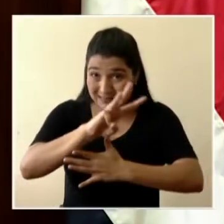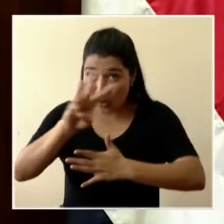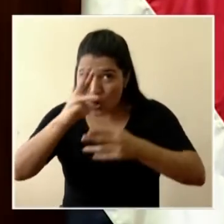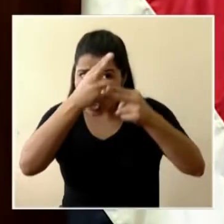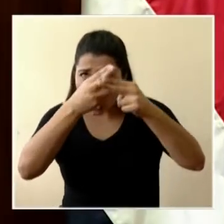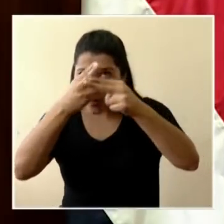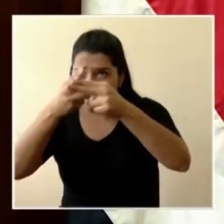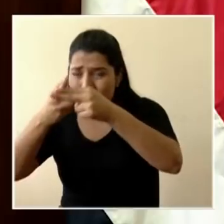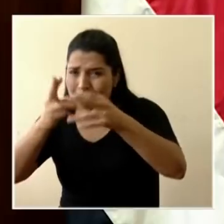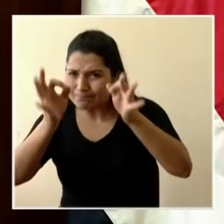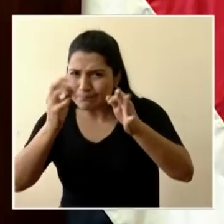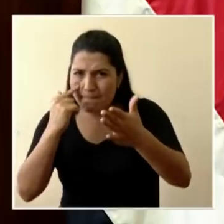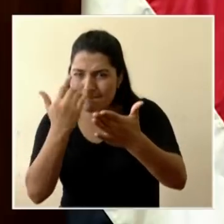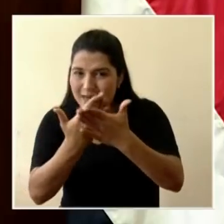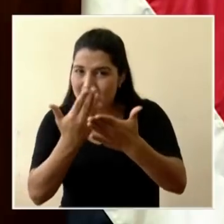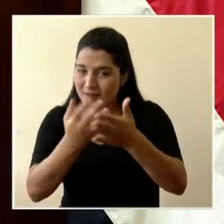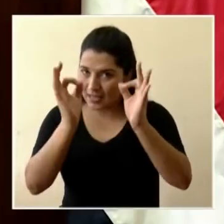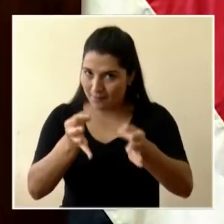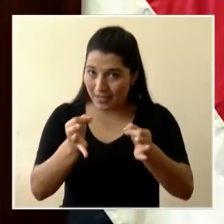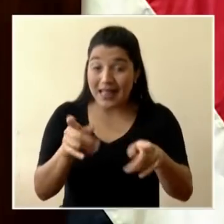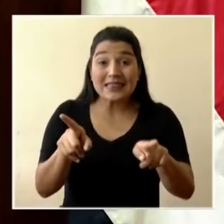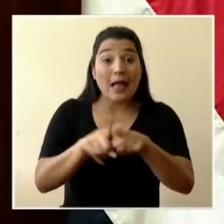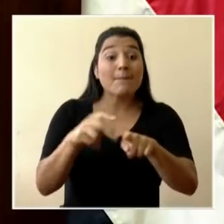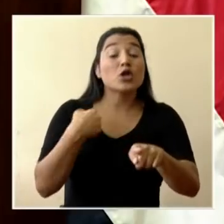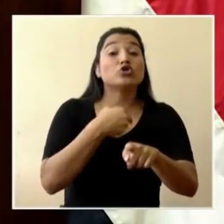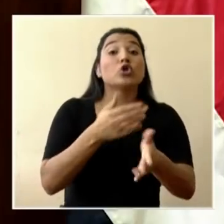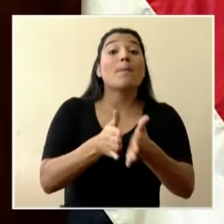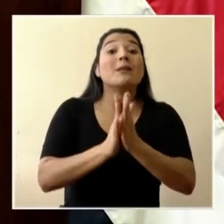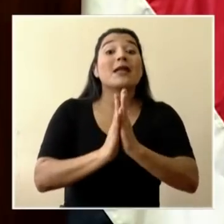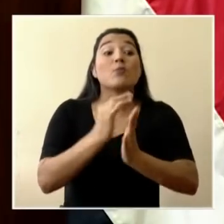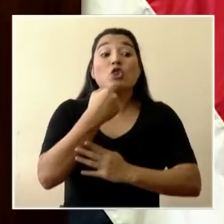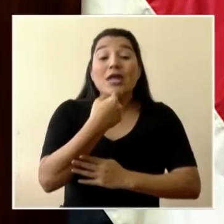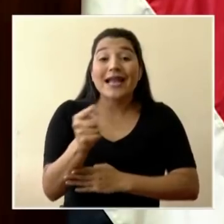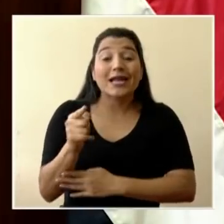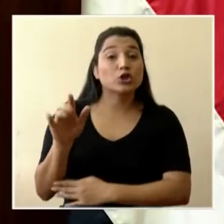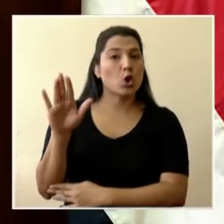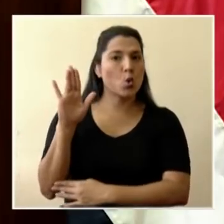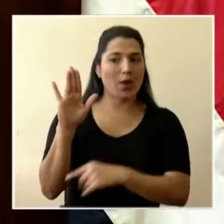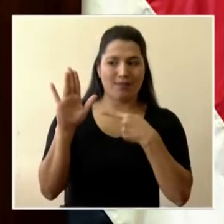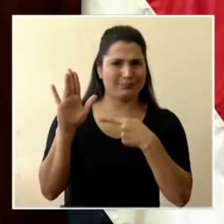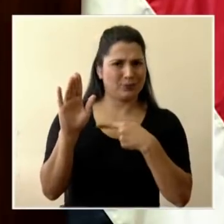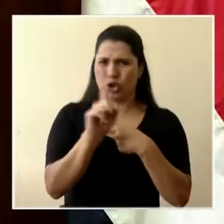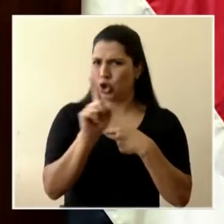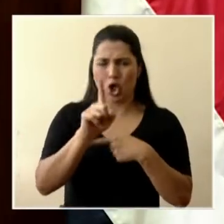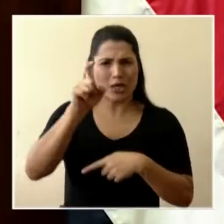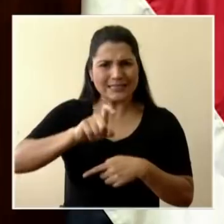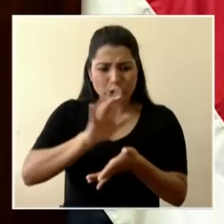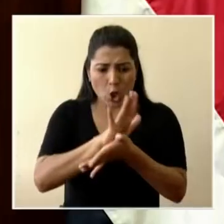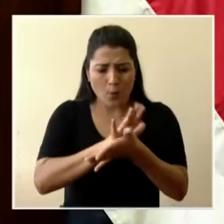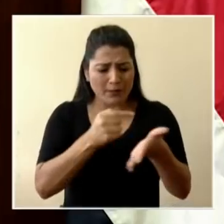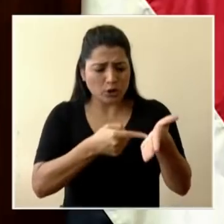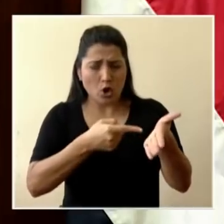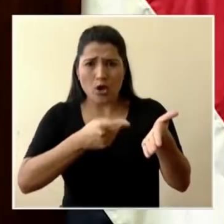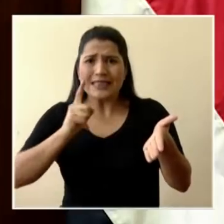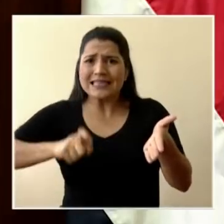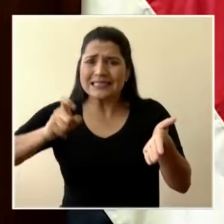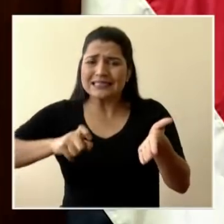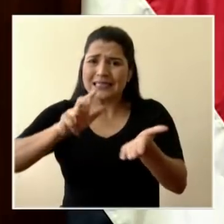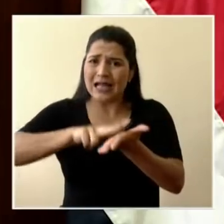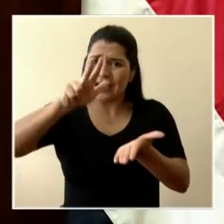declaración jurada, esta declaración jurada no requiere autenticación de ningún abogado.